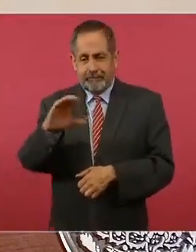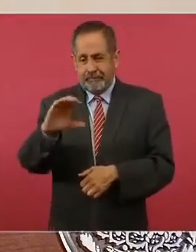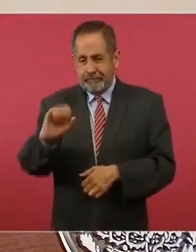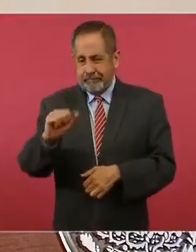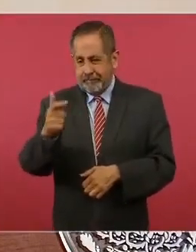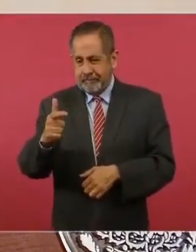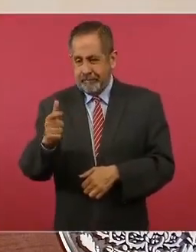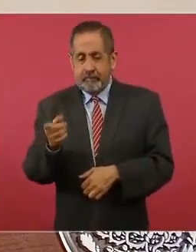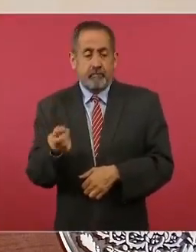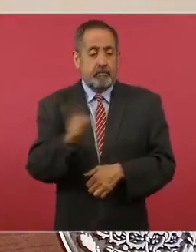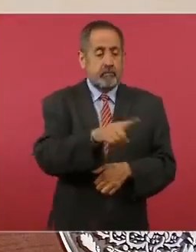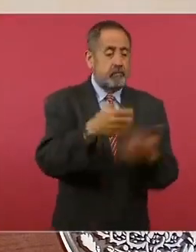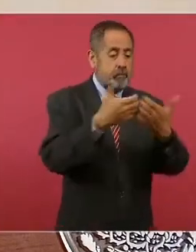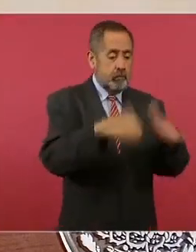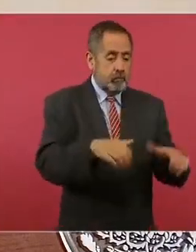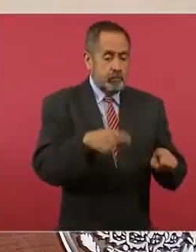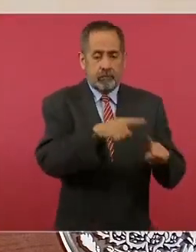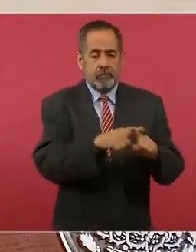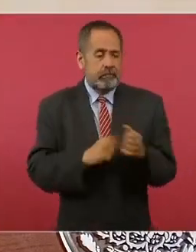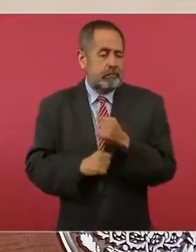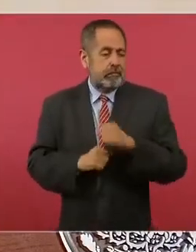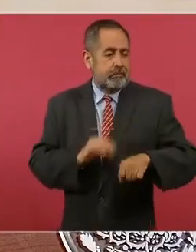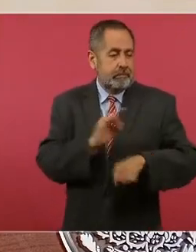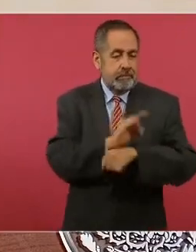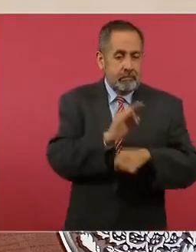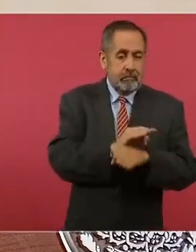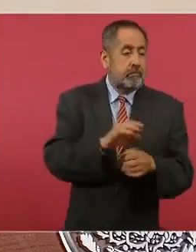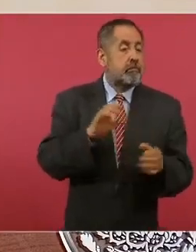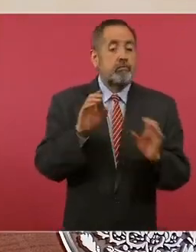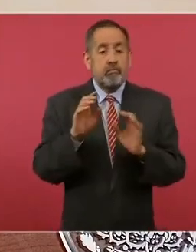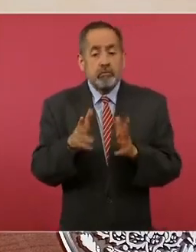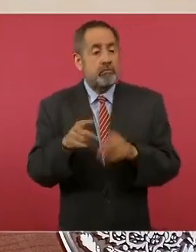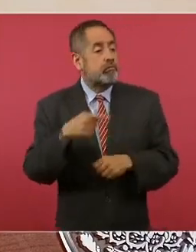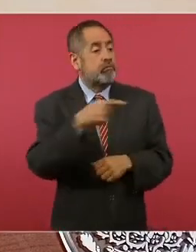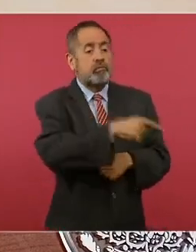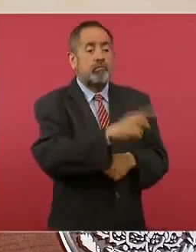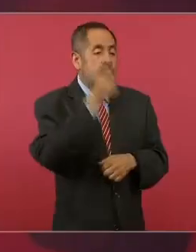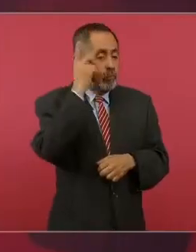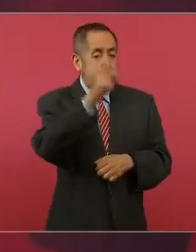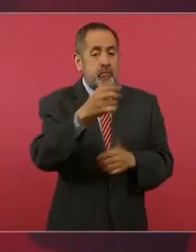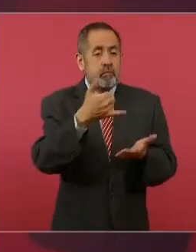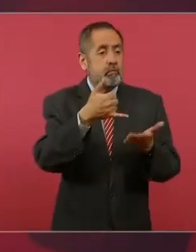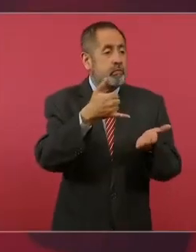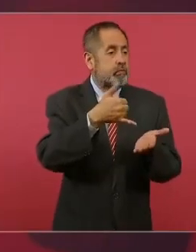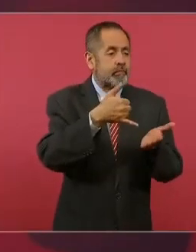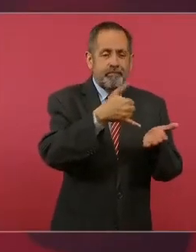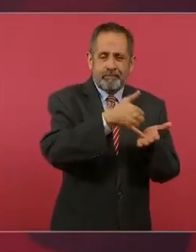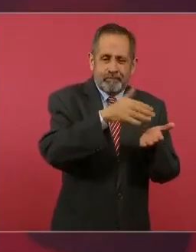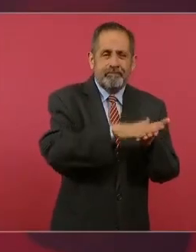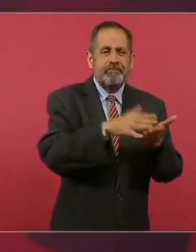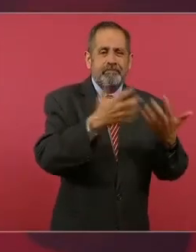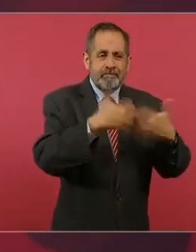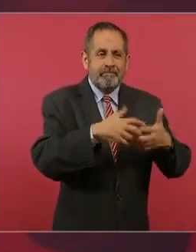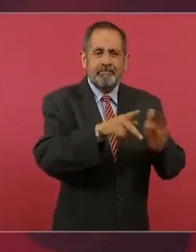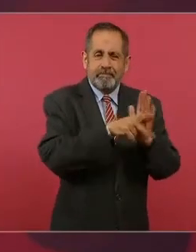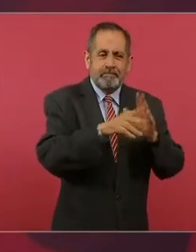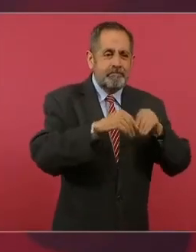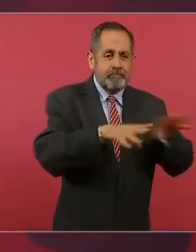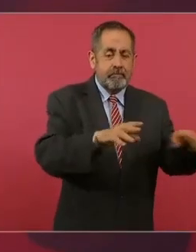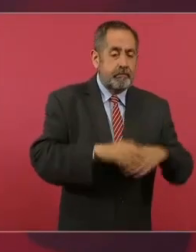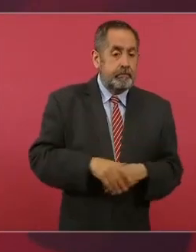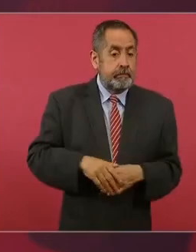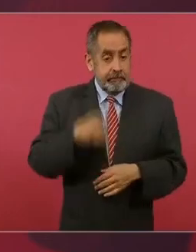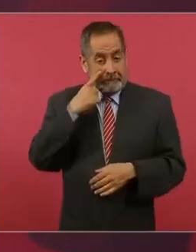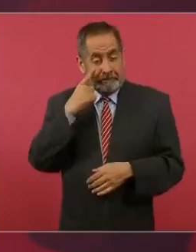y otros de medios de información. Entonces, desde Hacienda le